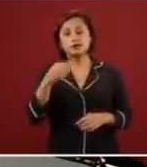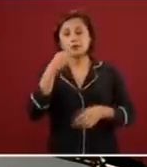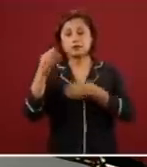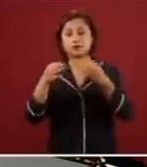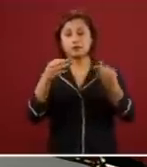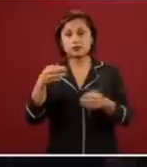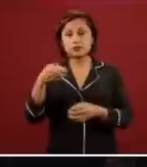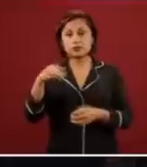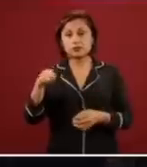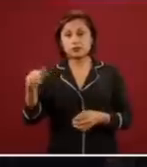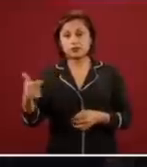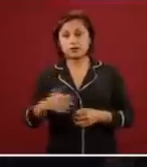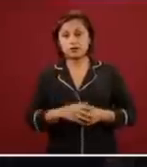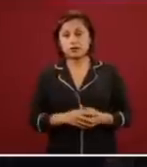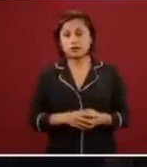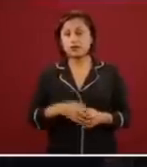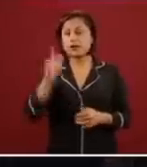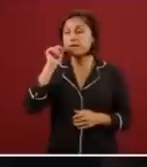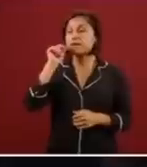atrás.